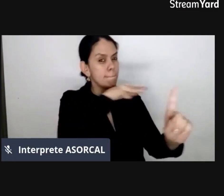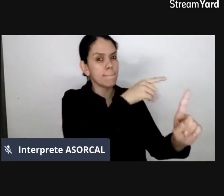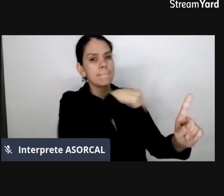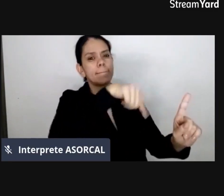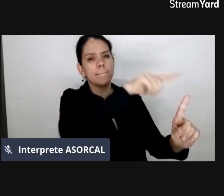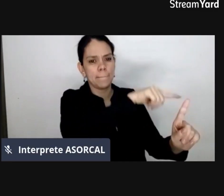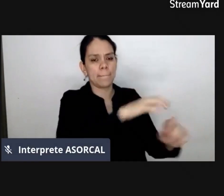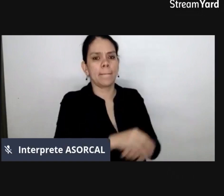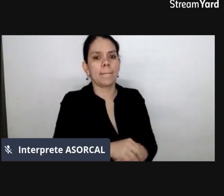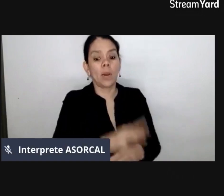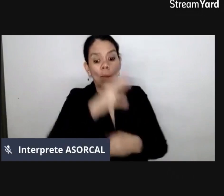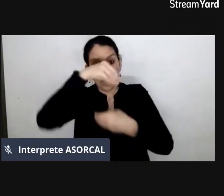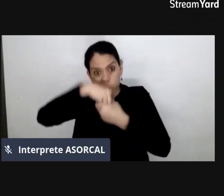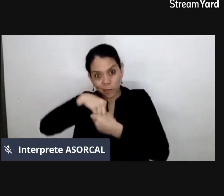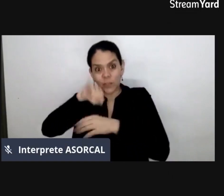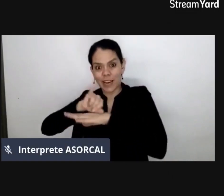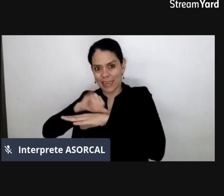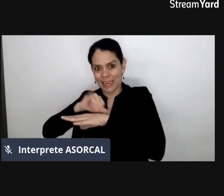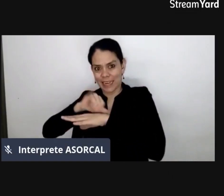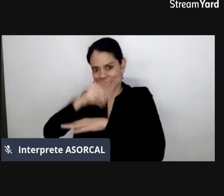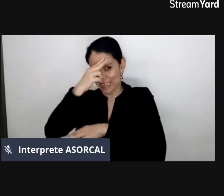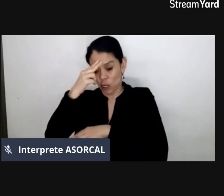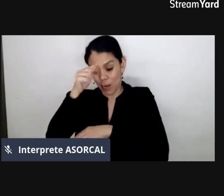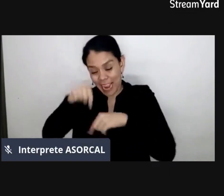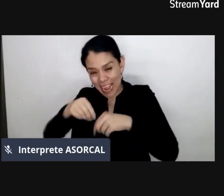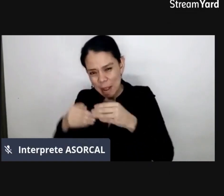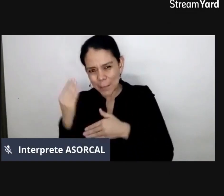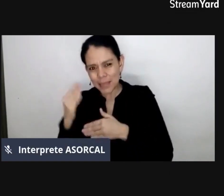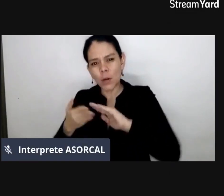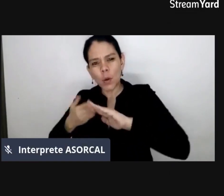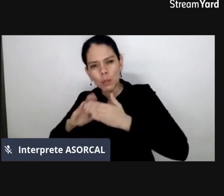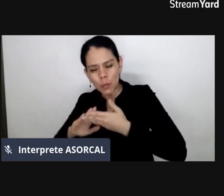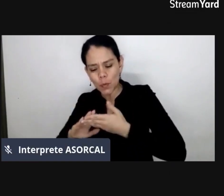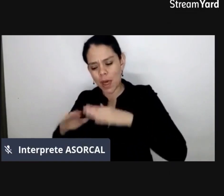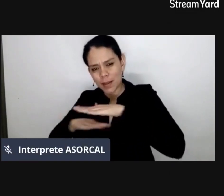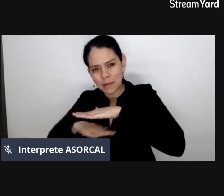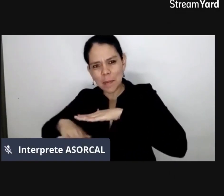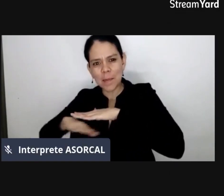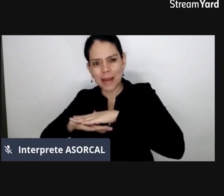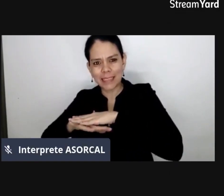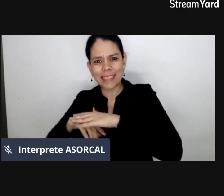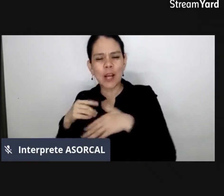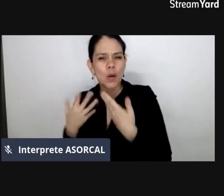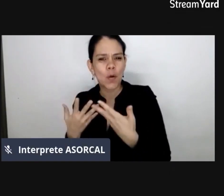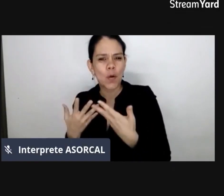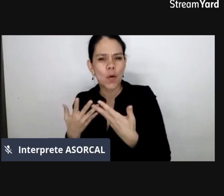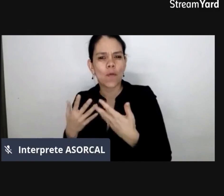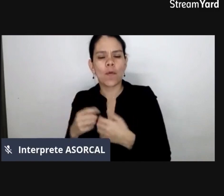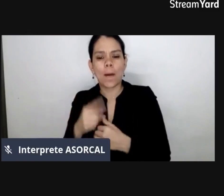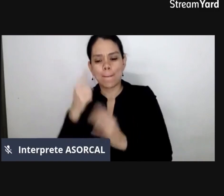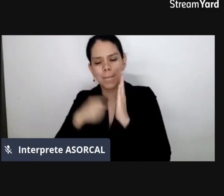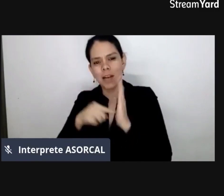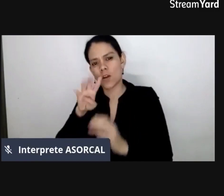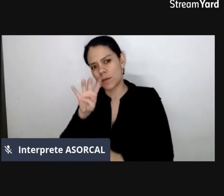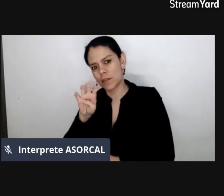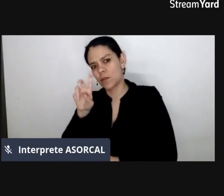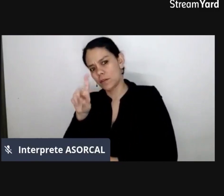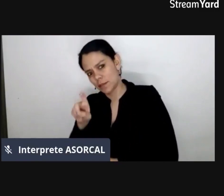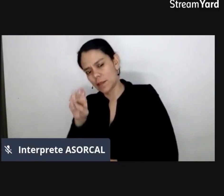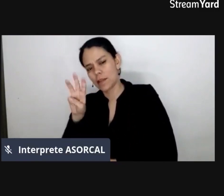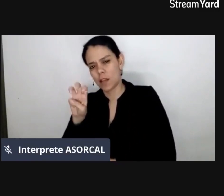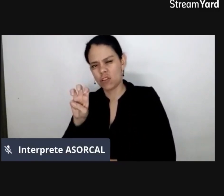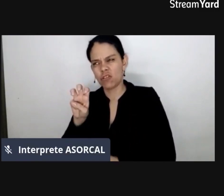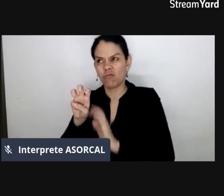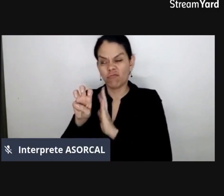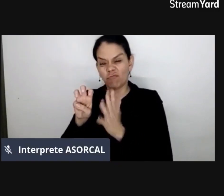comunidades eclesiales de base a partir del documento de Medellín de 1968. En 1968